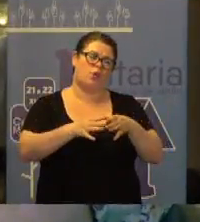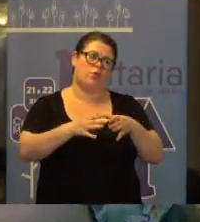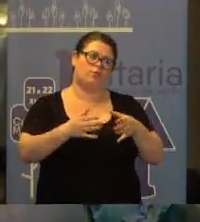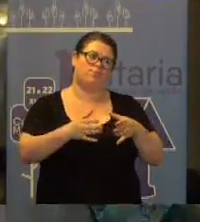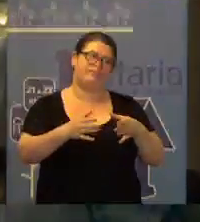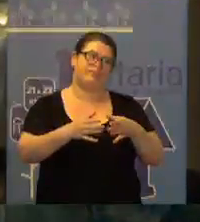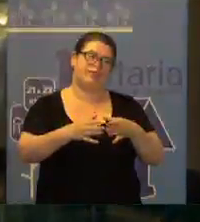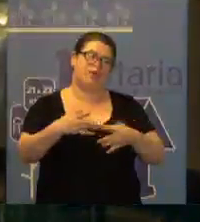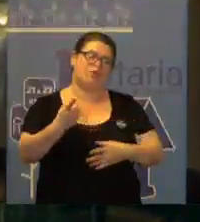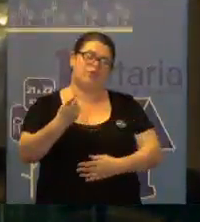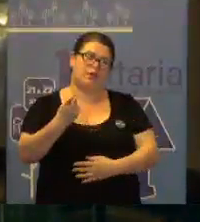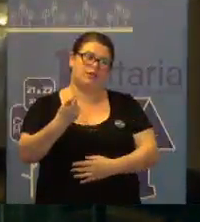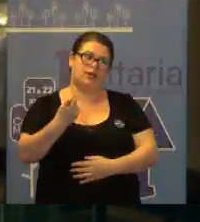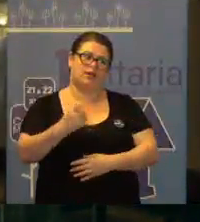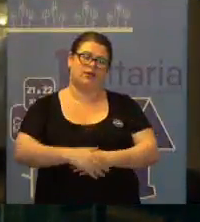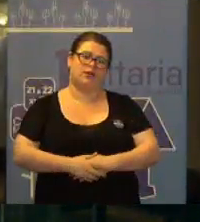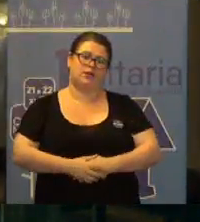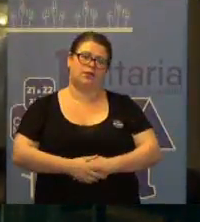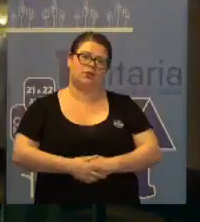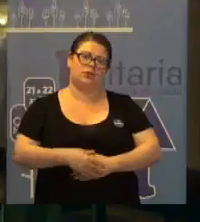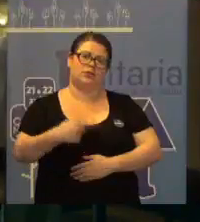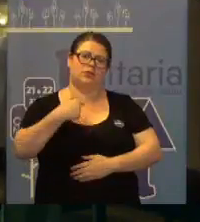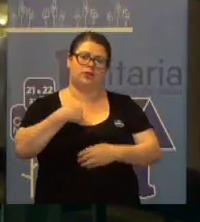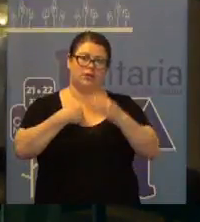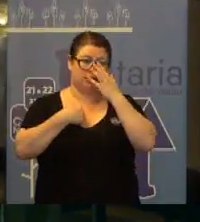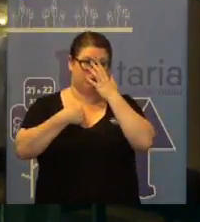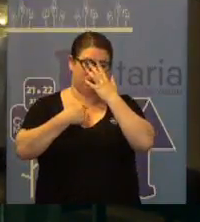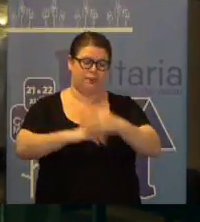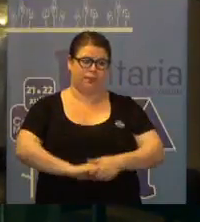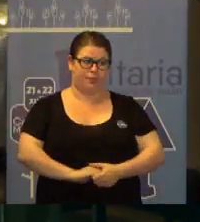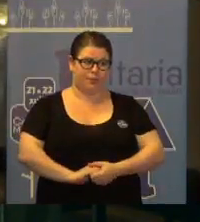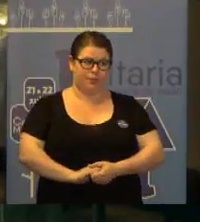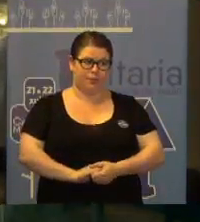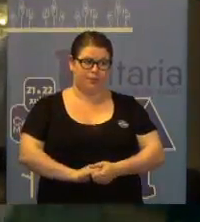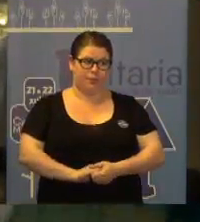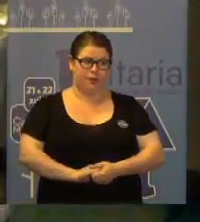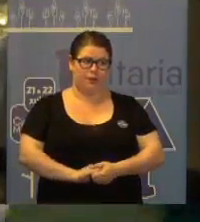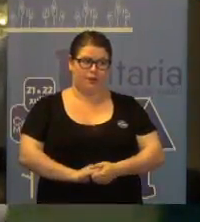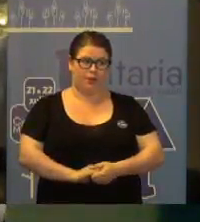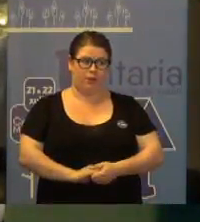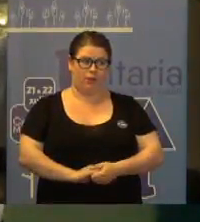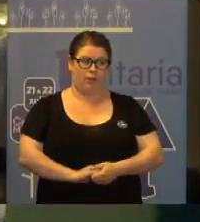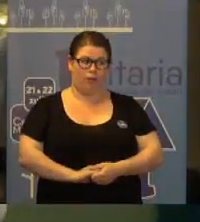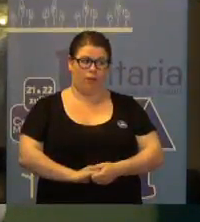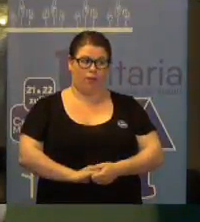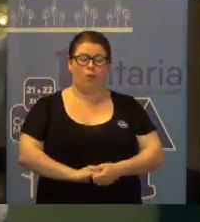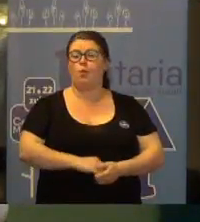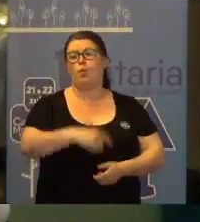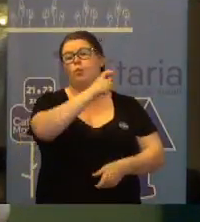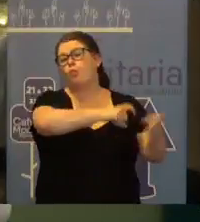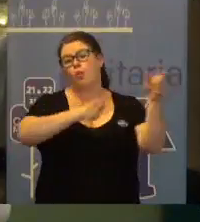que é necesario. Eu son tamén bastante partidaria da idea de populismo de Laclau, non?